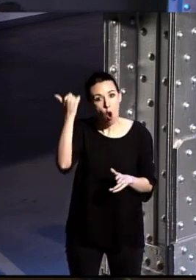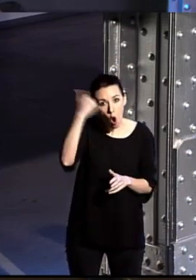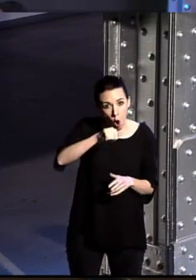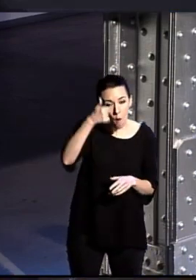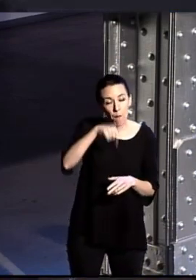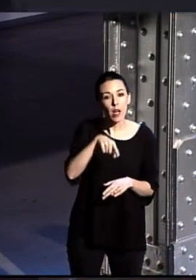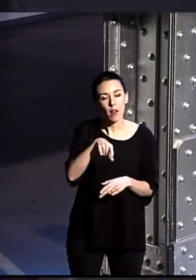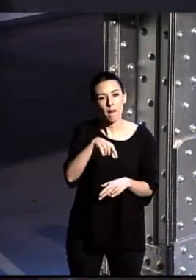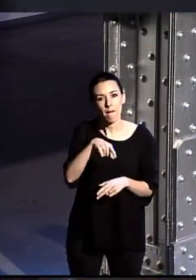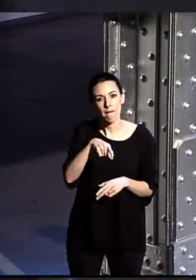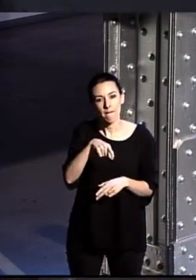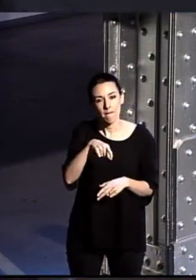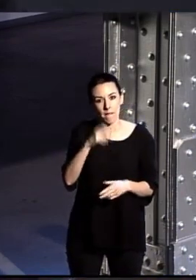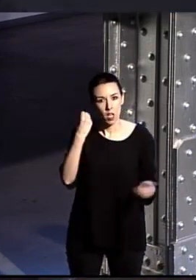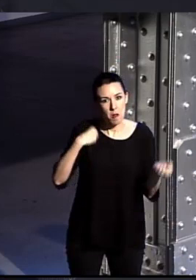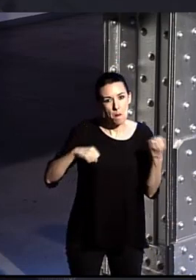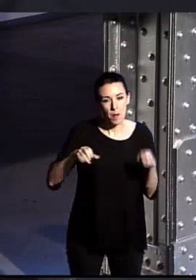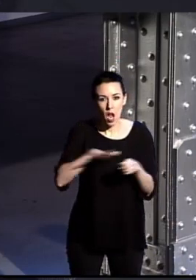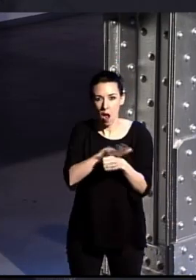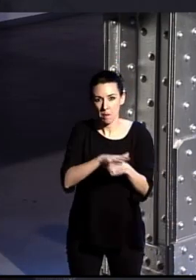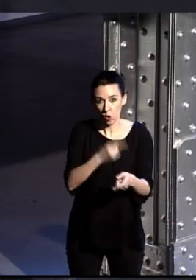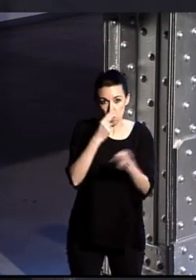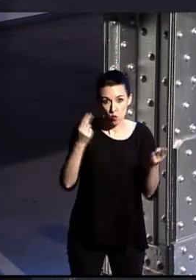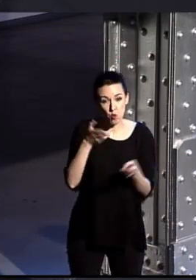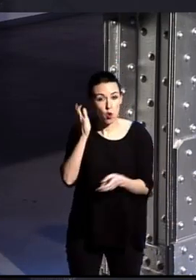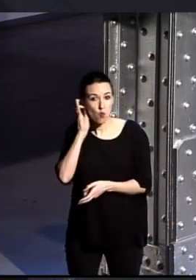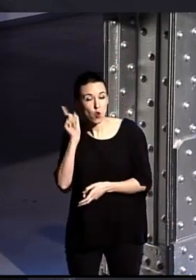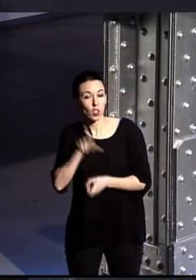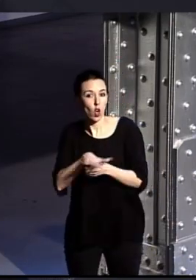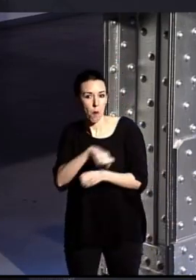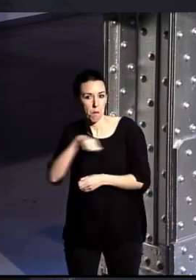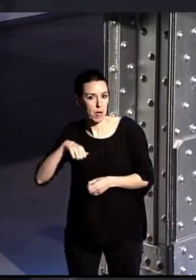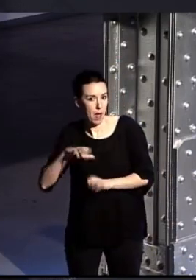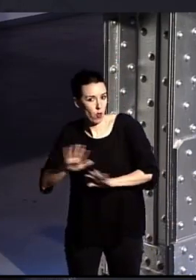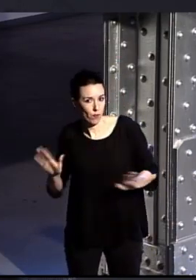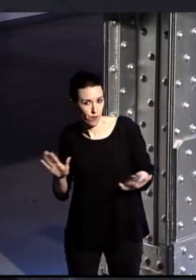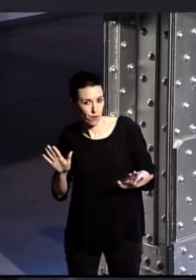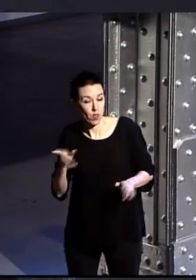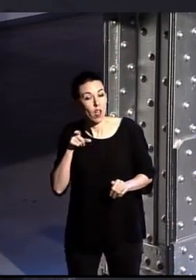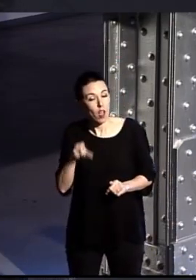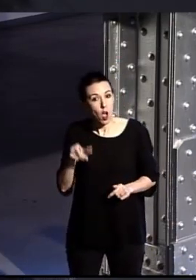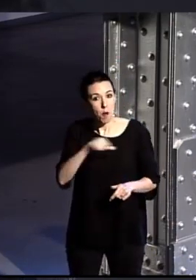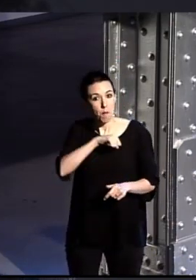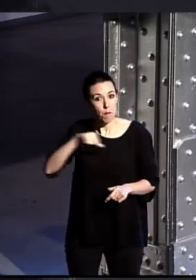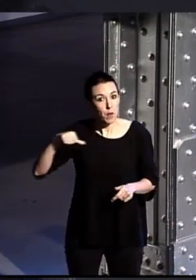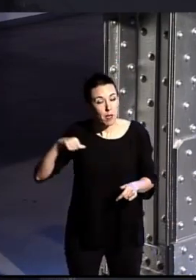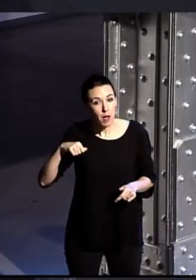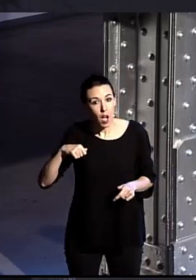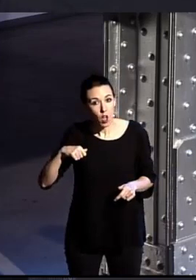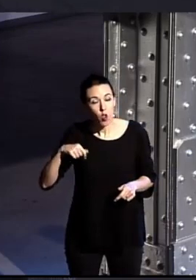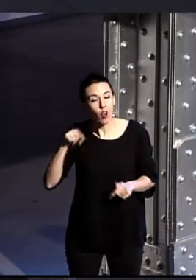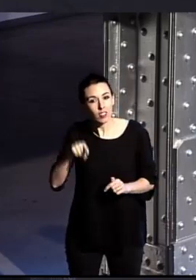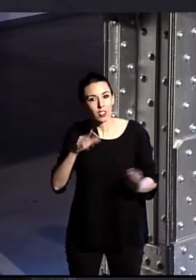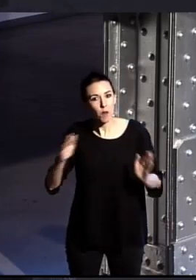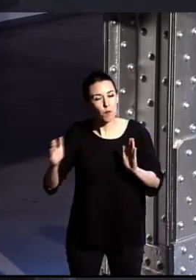hombre... digamos, actuaba en el ámbito de lo público y la mujer actuaba en el ámbito de lo privado. Entonces, en el ámbito de lo privado, ese es